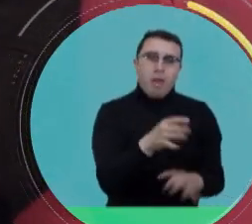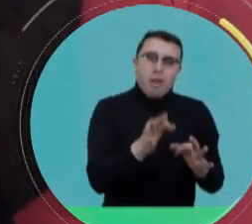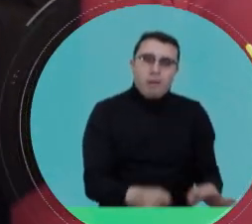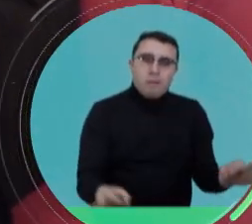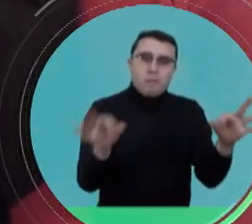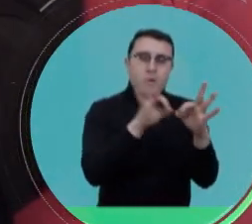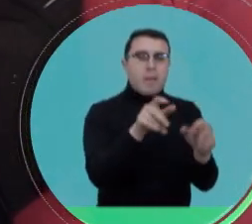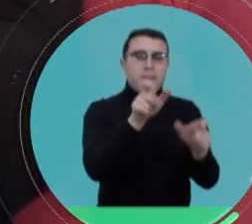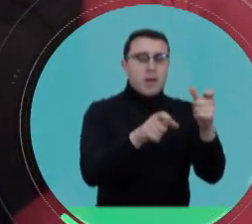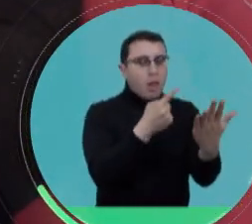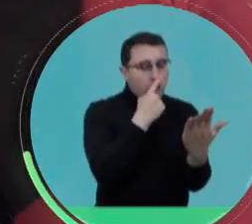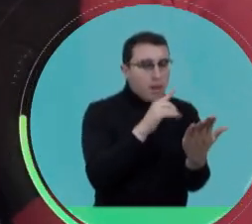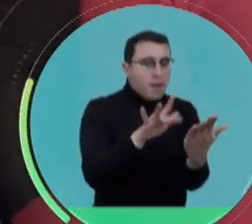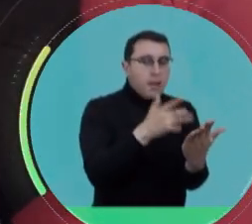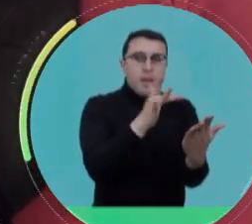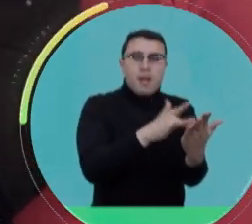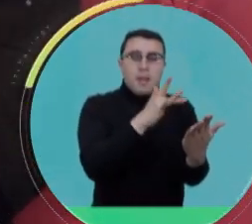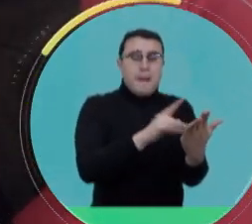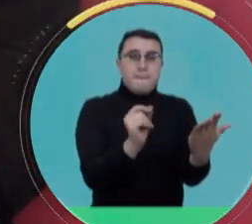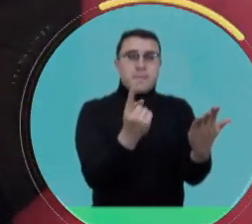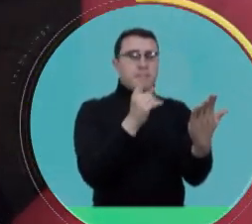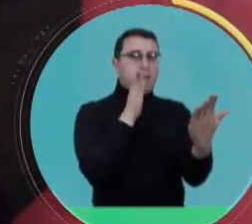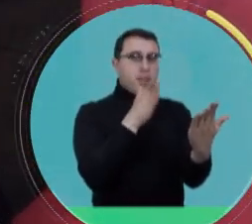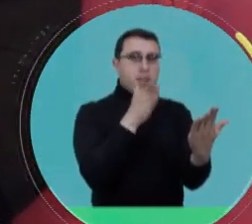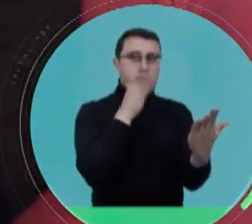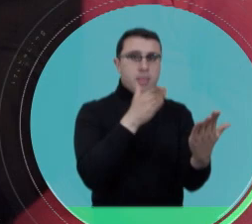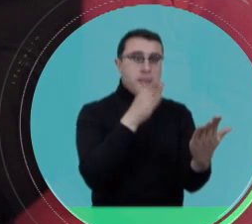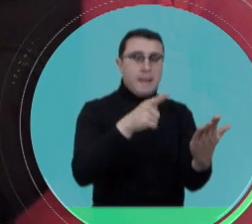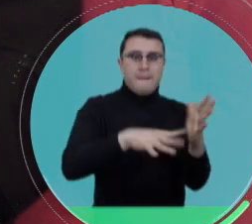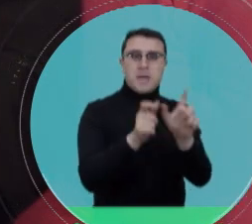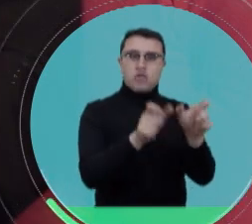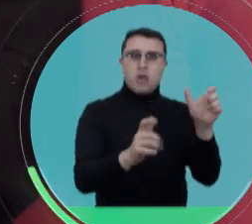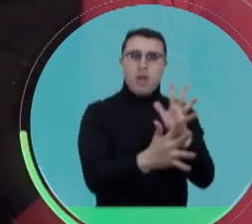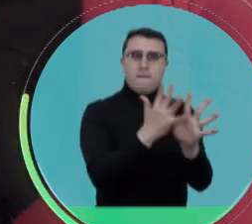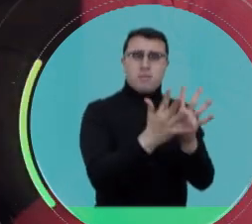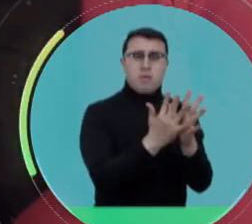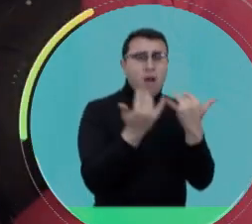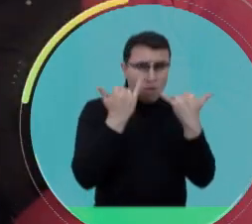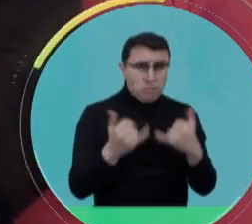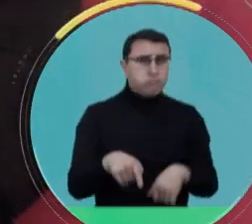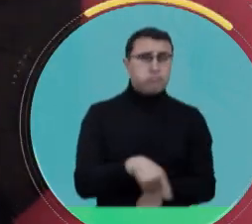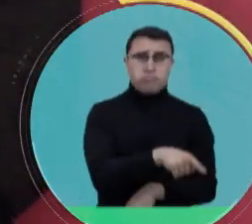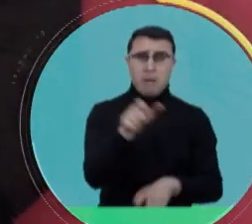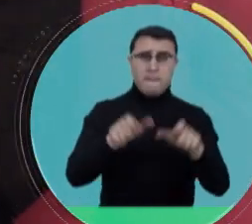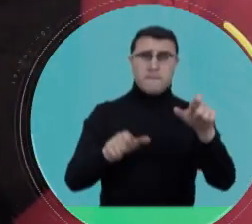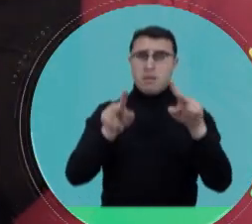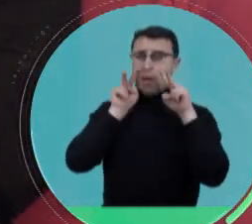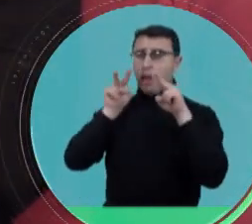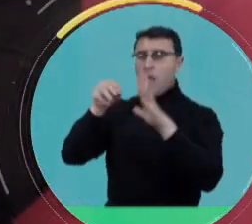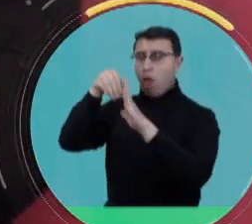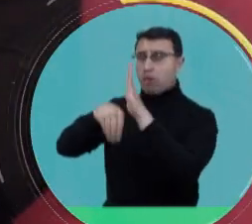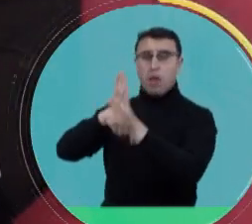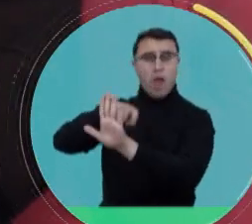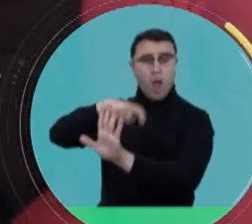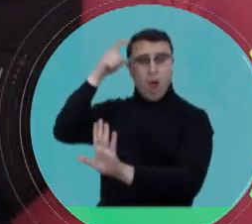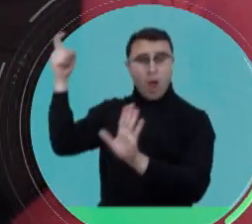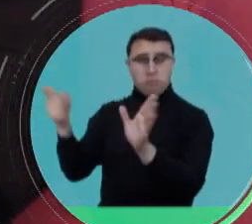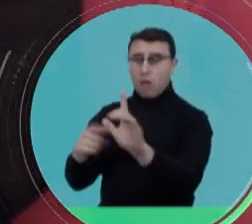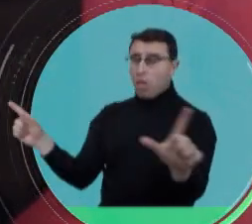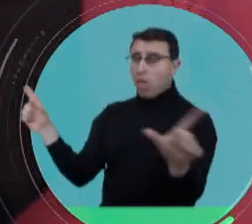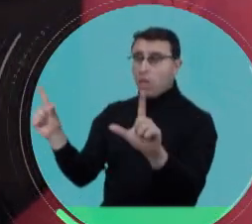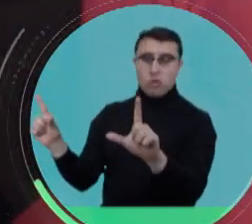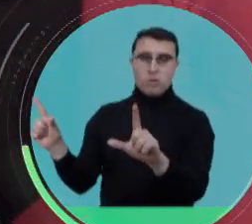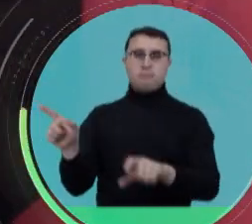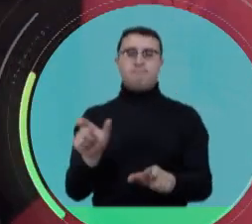es el es el dispositivo móvil ahí como tal están las primeras pantallas y ahí es donde la gente Se informa la gente realmente no